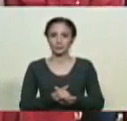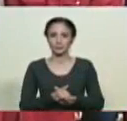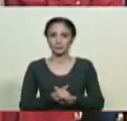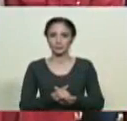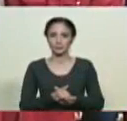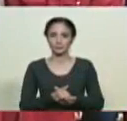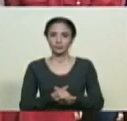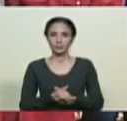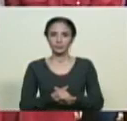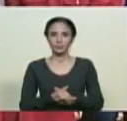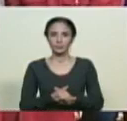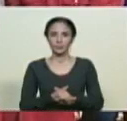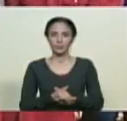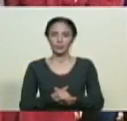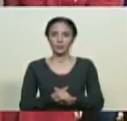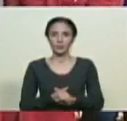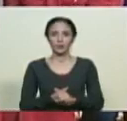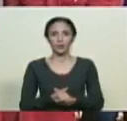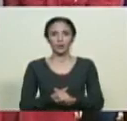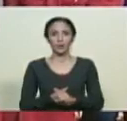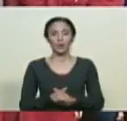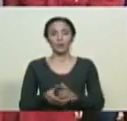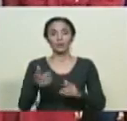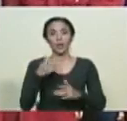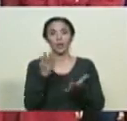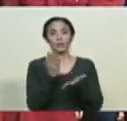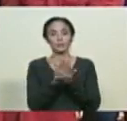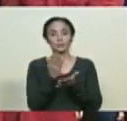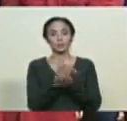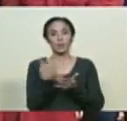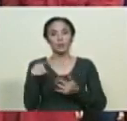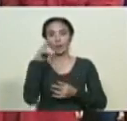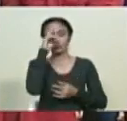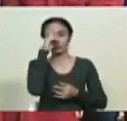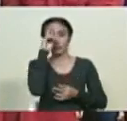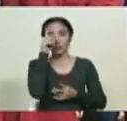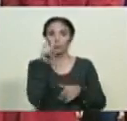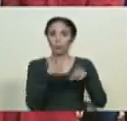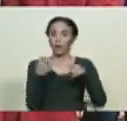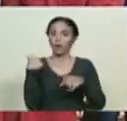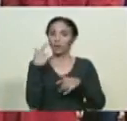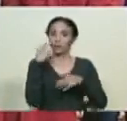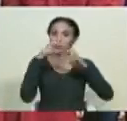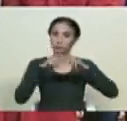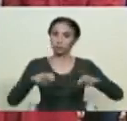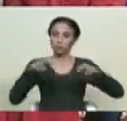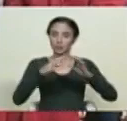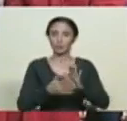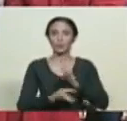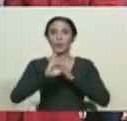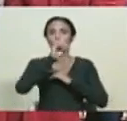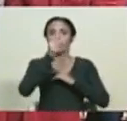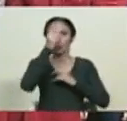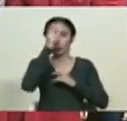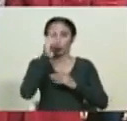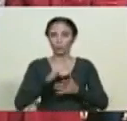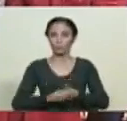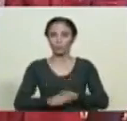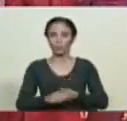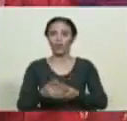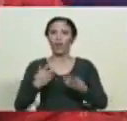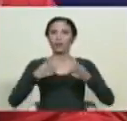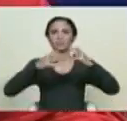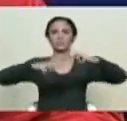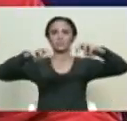Que guarda siempre tiene, ¿vale? No, porque estas son cosas curiosas, ¿no? De la picaresca política. Julio Borges, sentamos